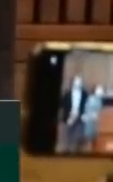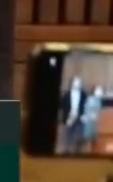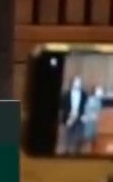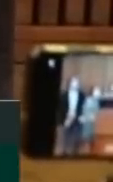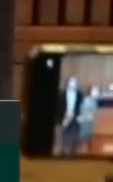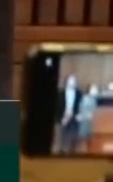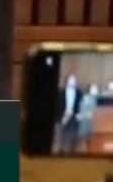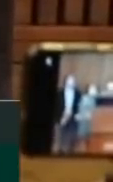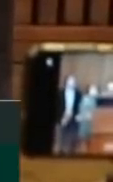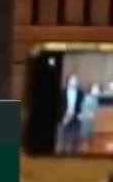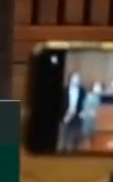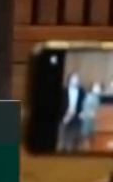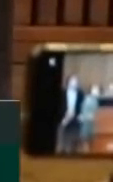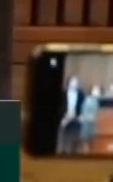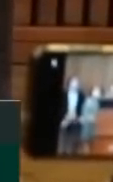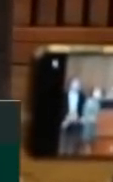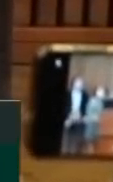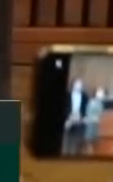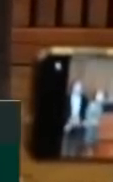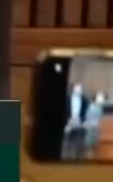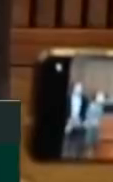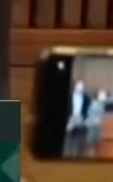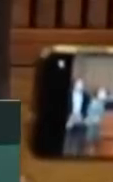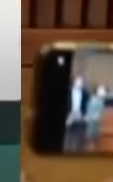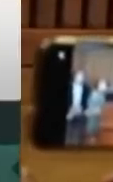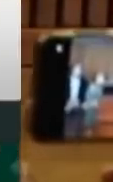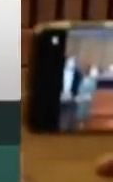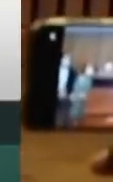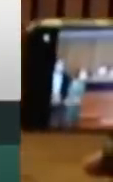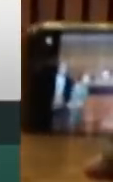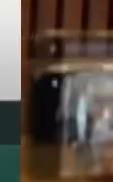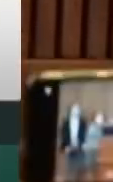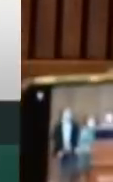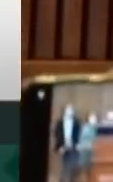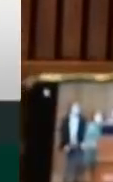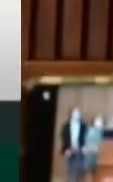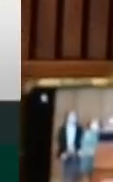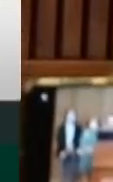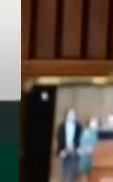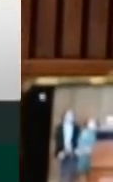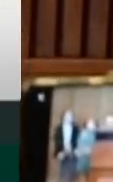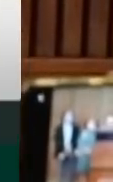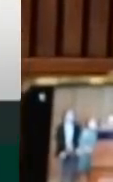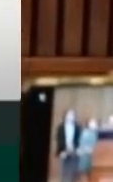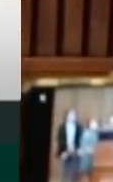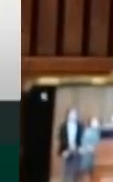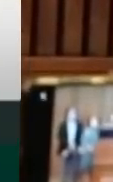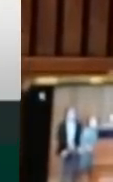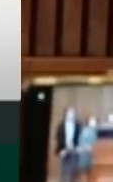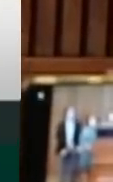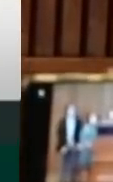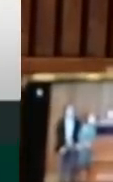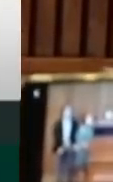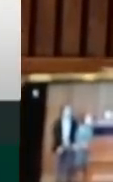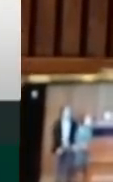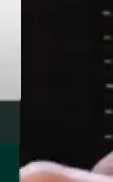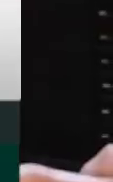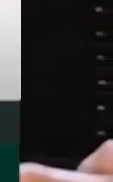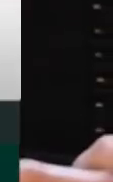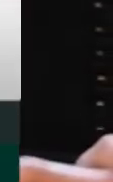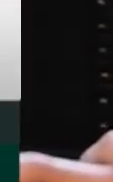algunas señales en torno a reivindicaciones de presos políticos mapuche. Y creo que esas son parte de las conversaciones que tenemos que